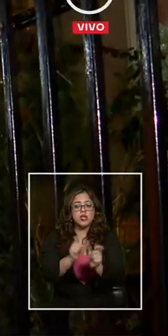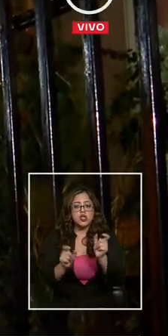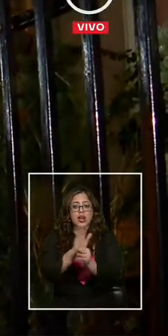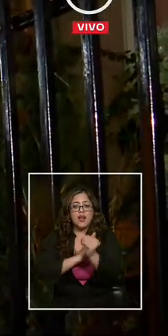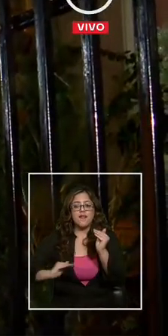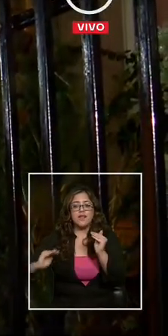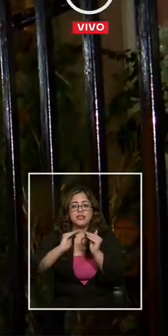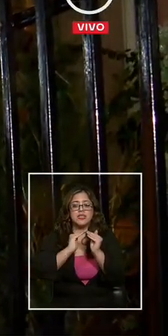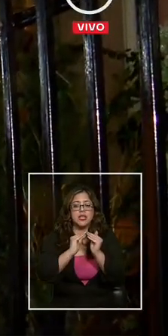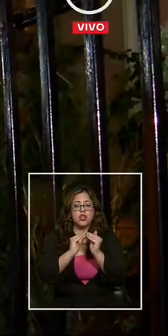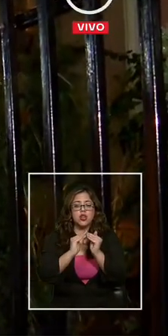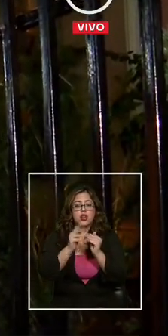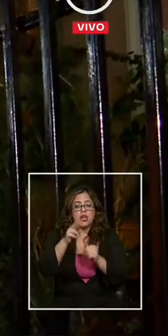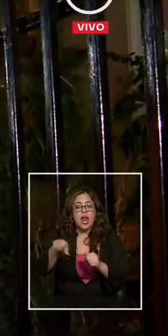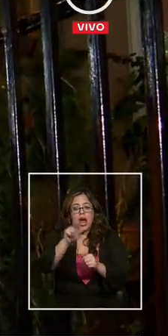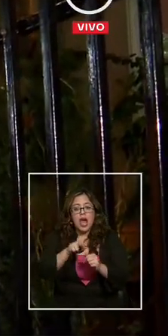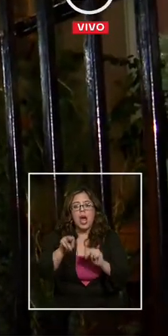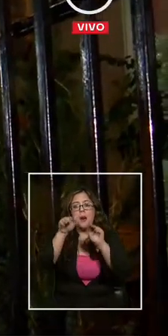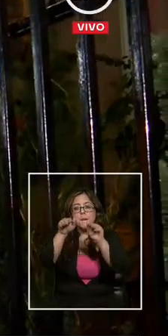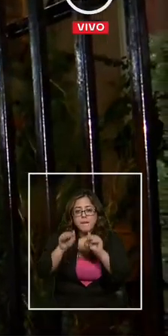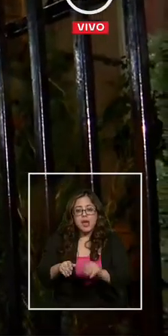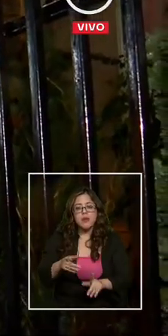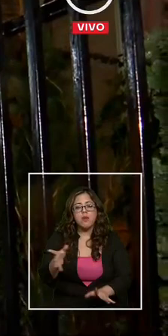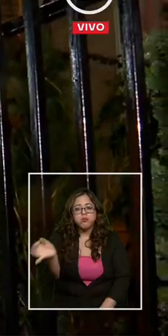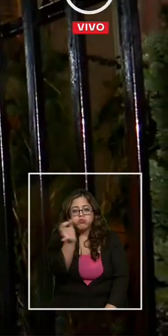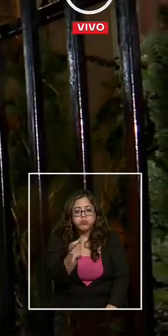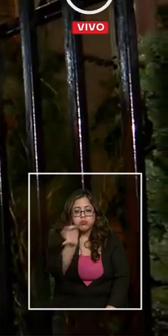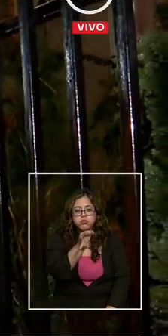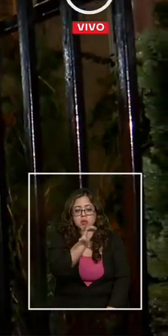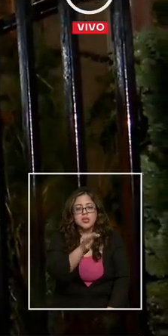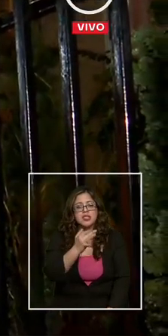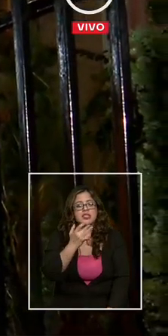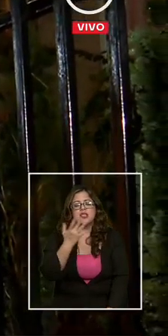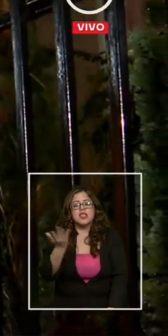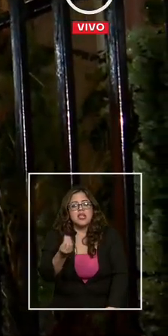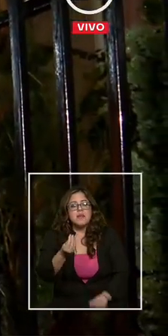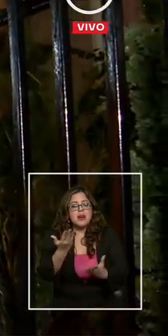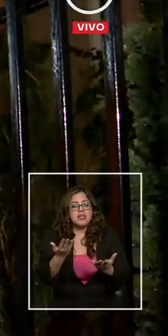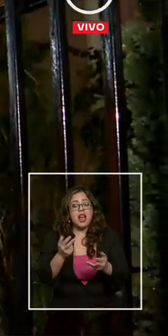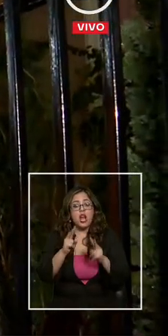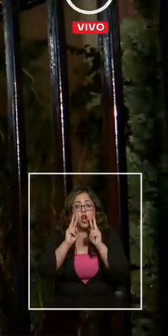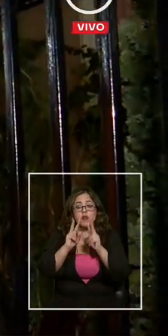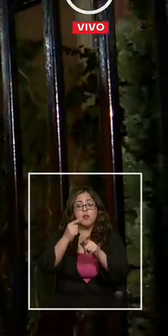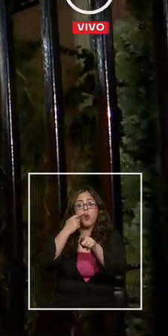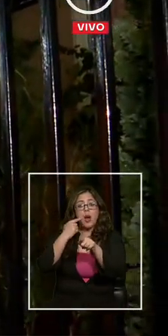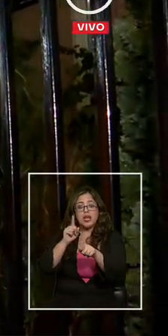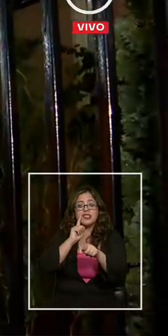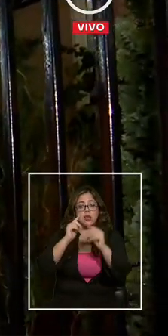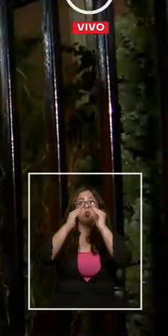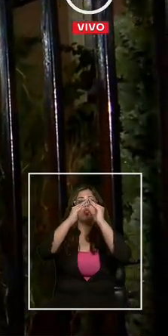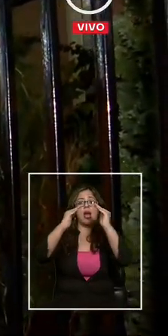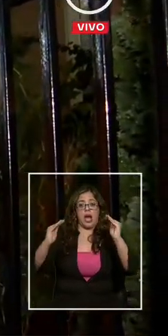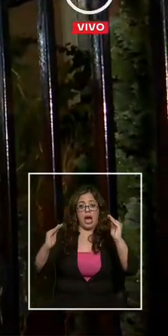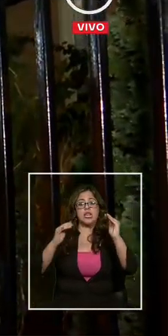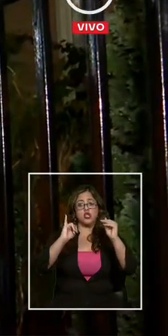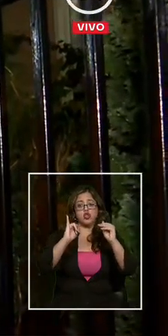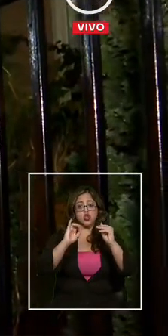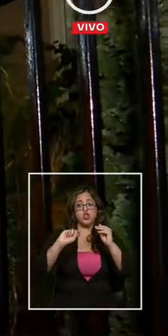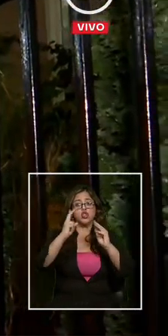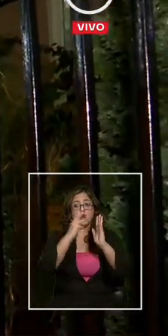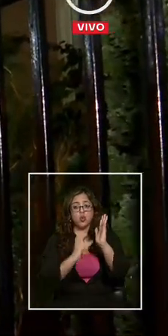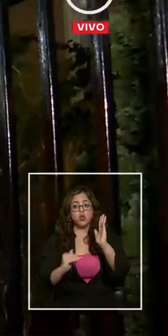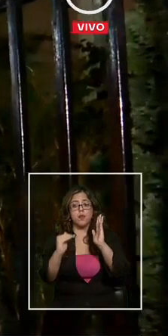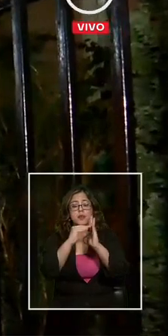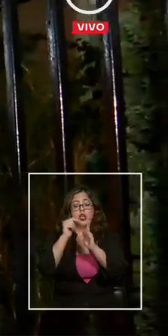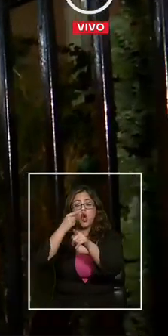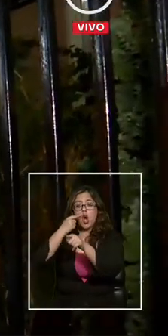Iván, que repiten el mismo discurso de alguna forma. ¿Qué se les dice? Porque efectivamente lo vemos a él, tiene una casa alta, está en un segundo piso,